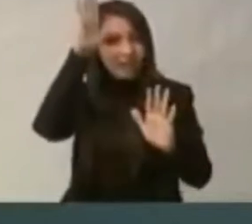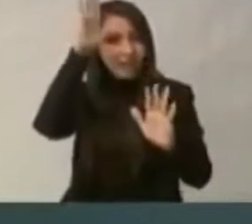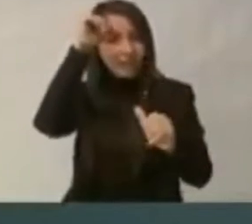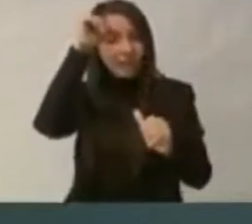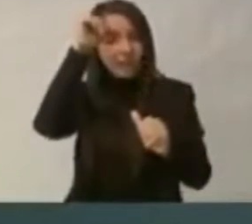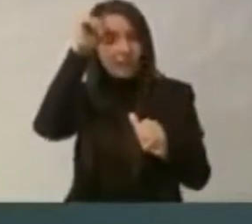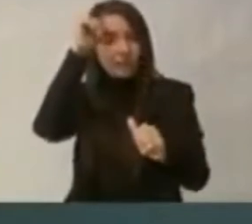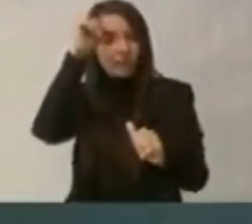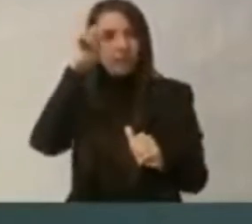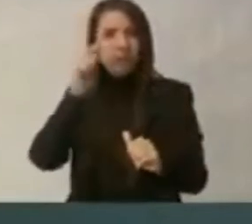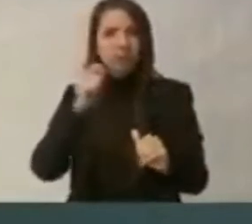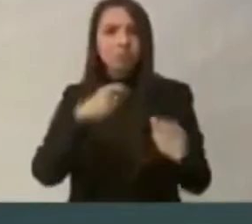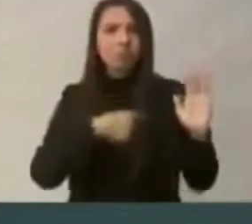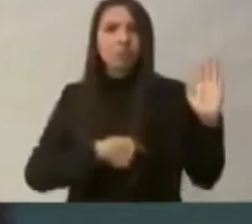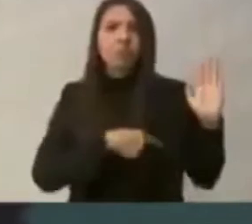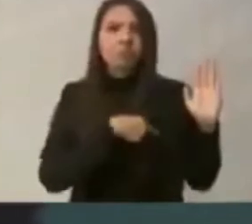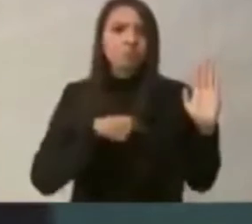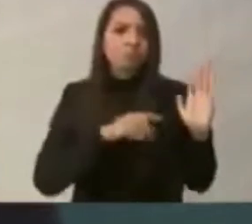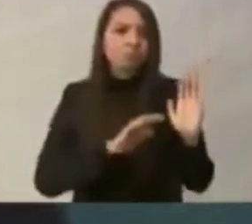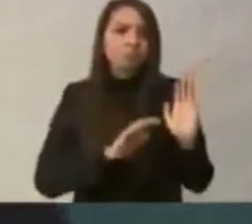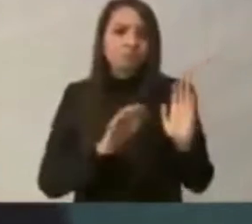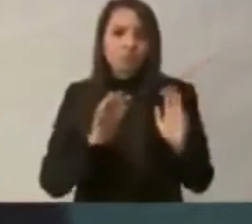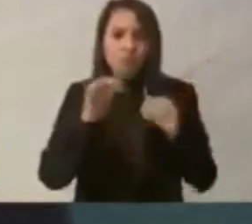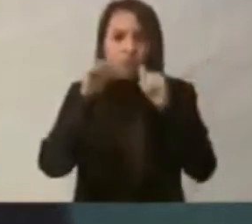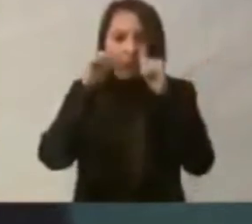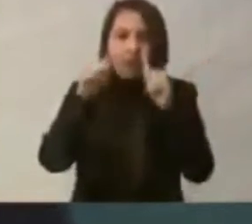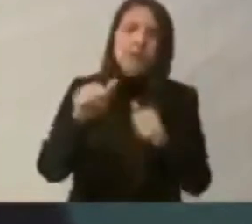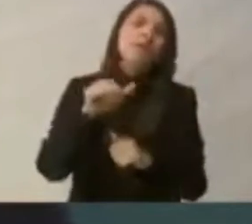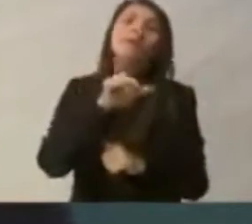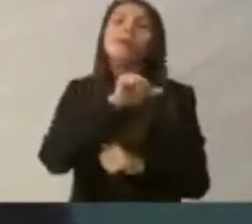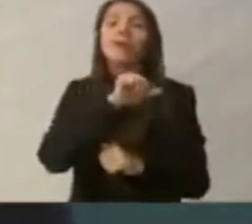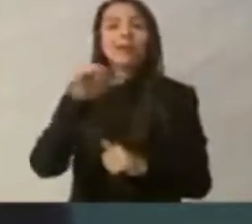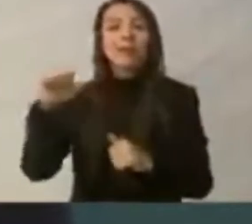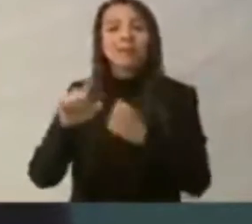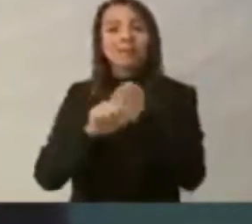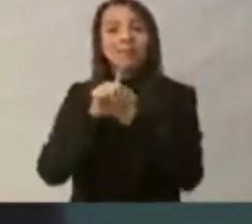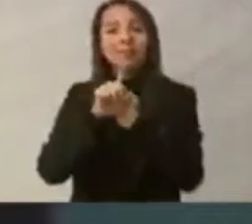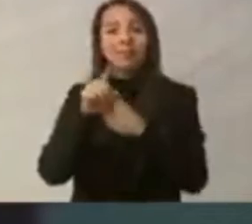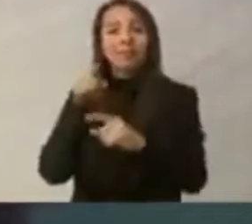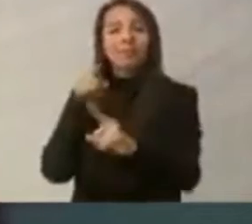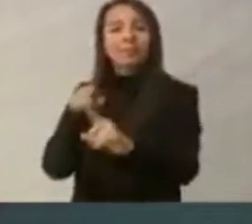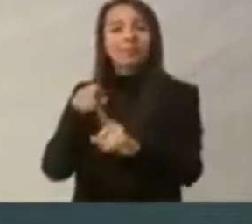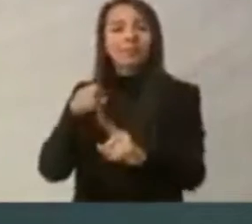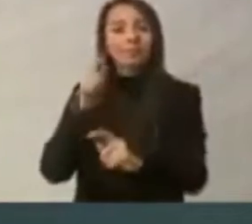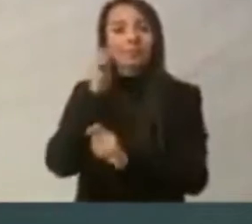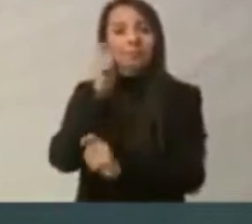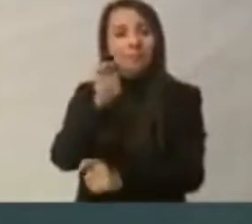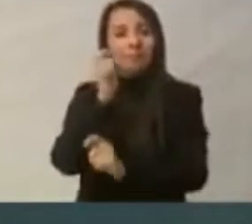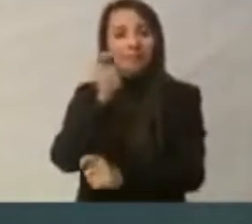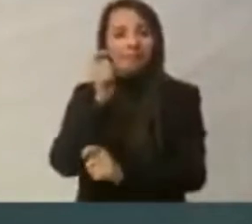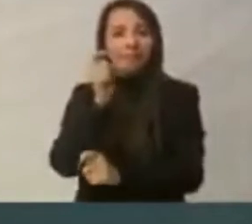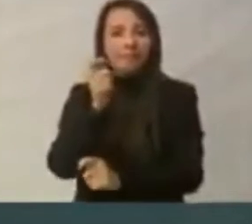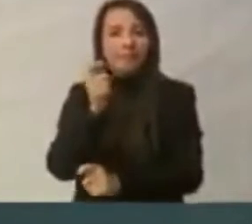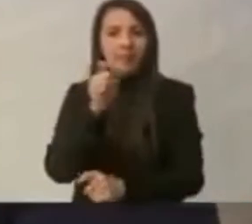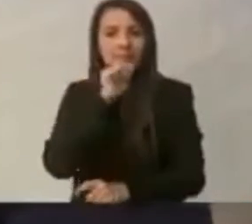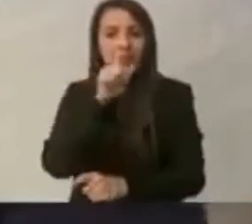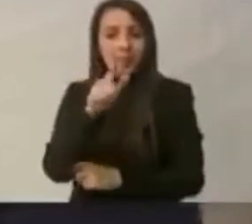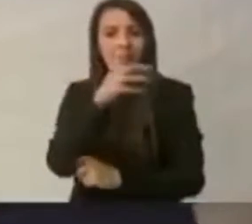atender el problema de la pesca en el Alto